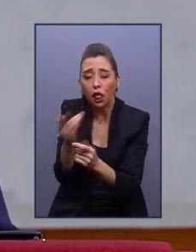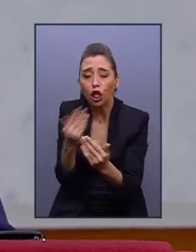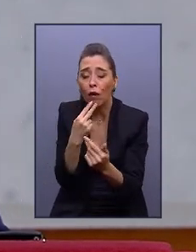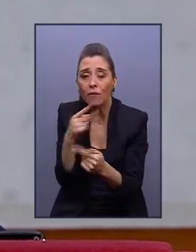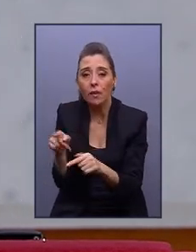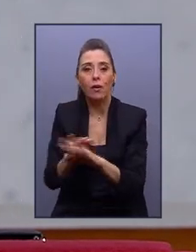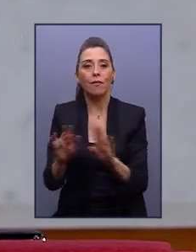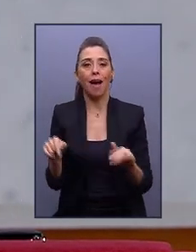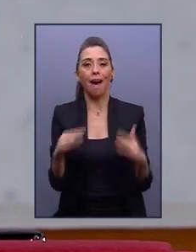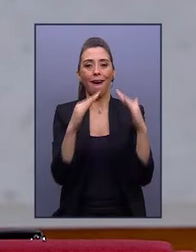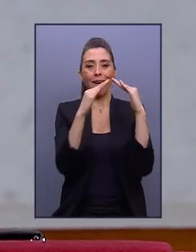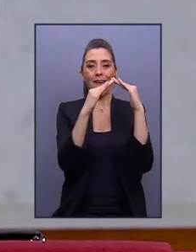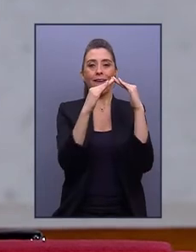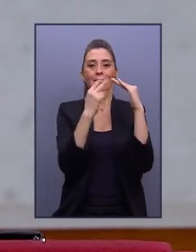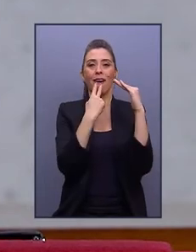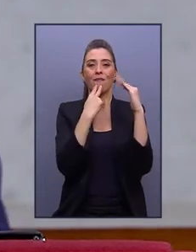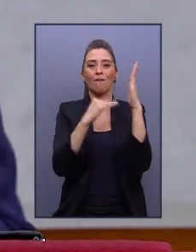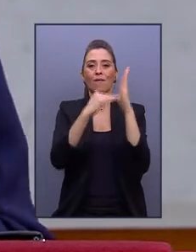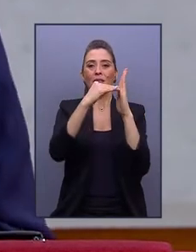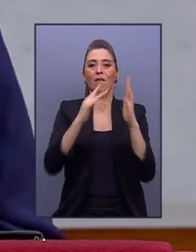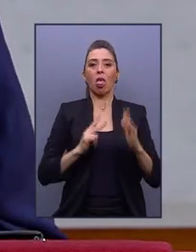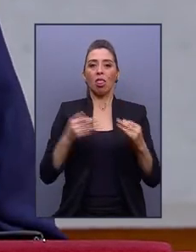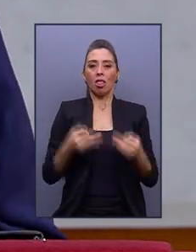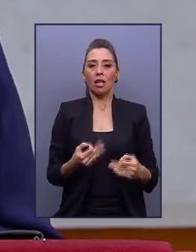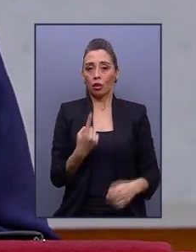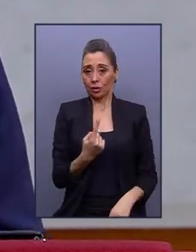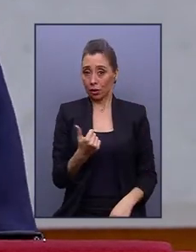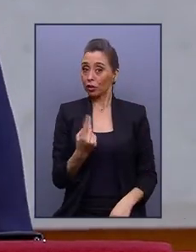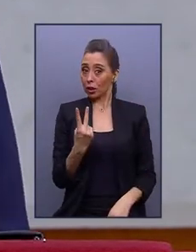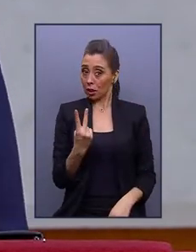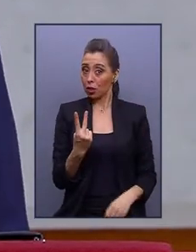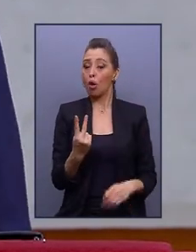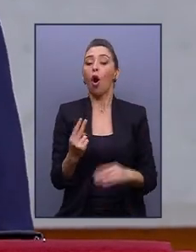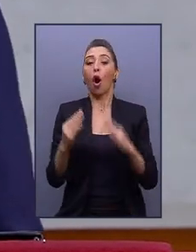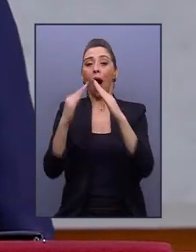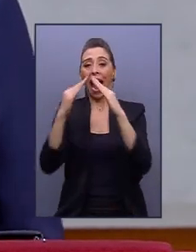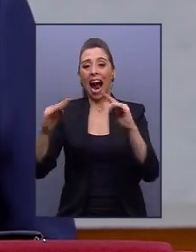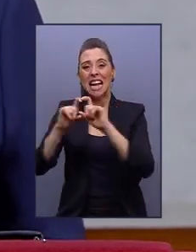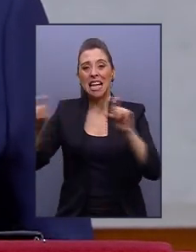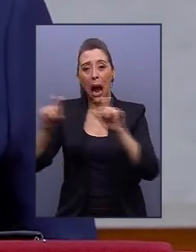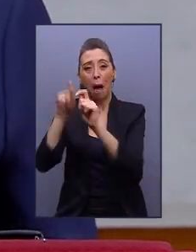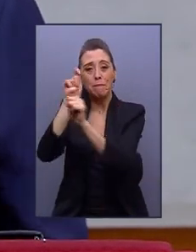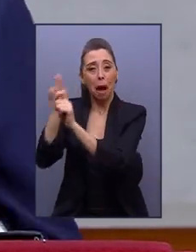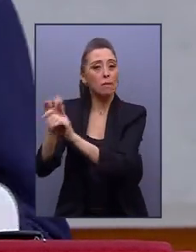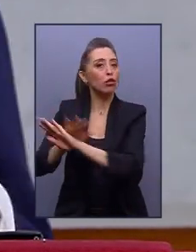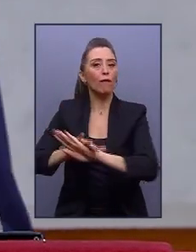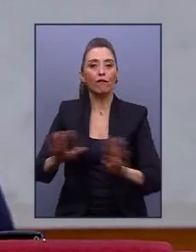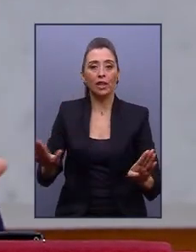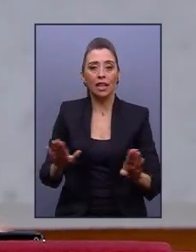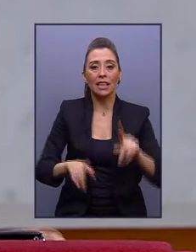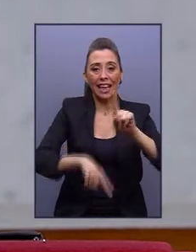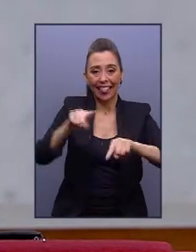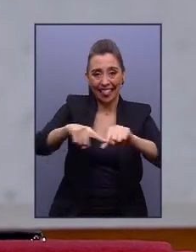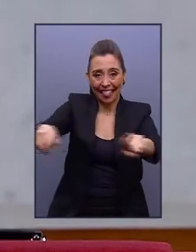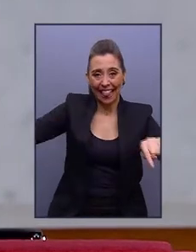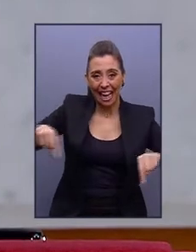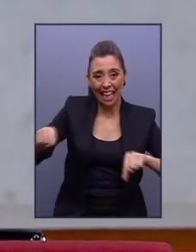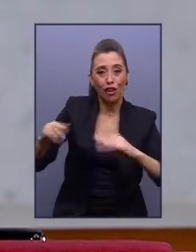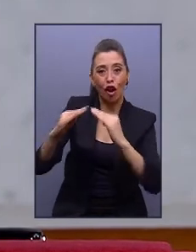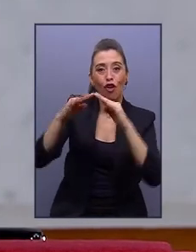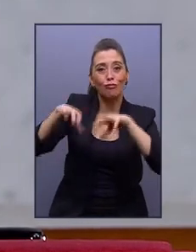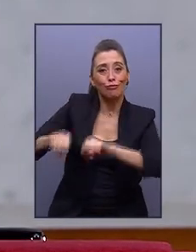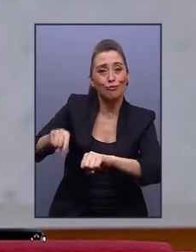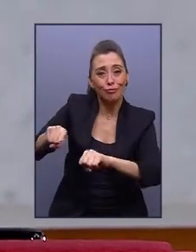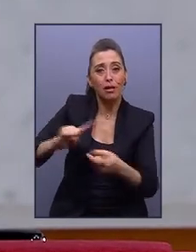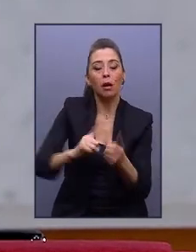tienen ahora una vivienda digna. Son 162 los campamentos que ya no existen y en los terrenos de algunos de ellos